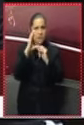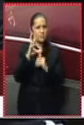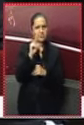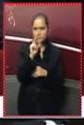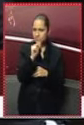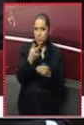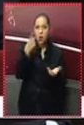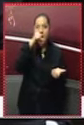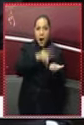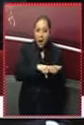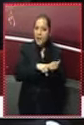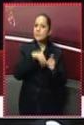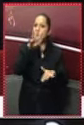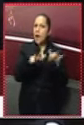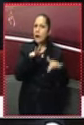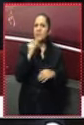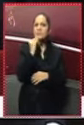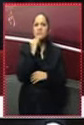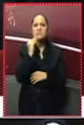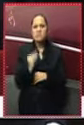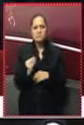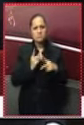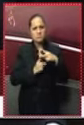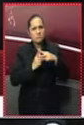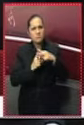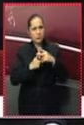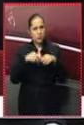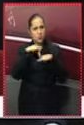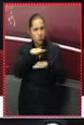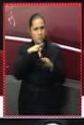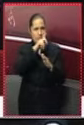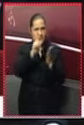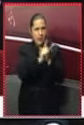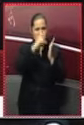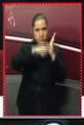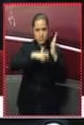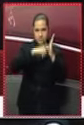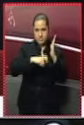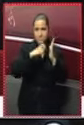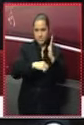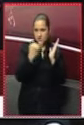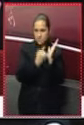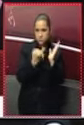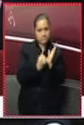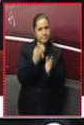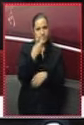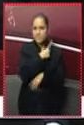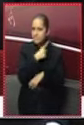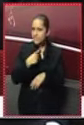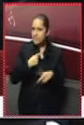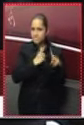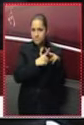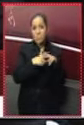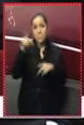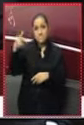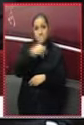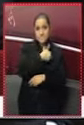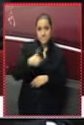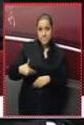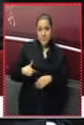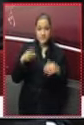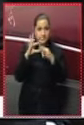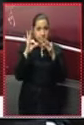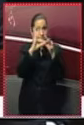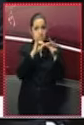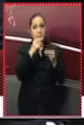de una mala reforma fiscal. El reto es un presidente que habla de apretarse el cinturón a los